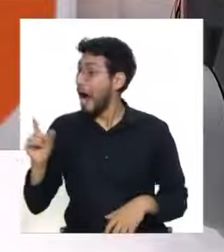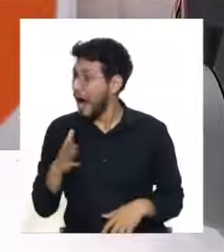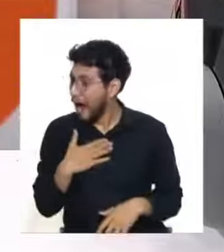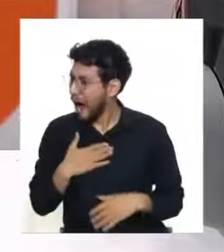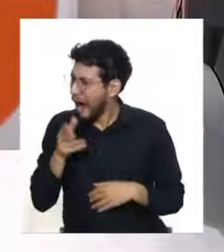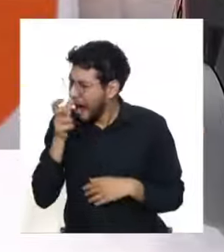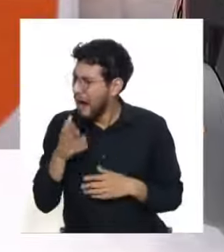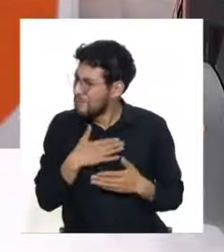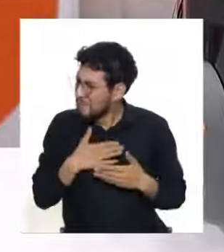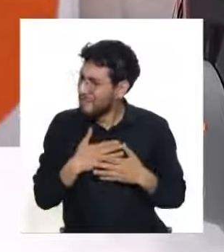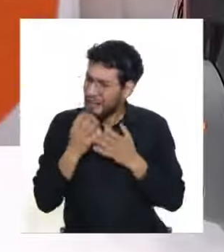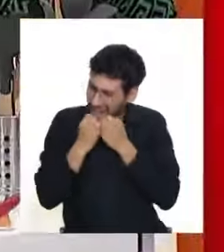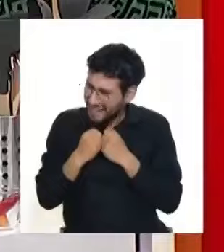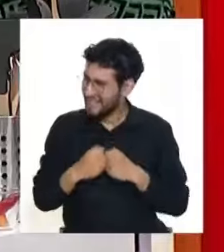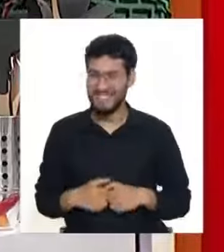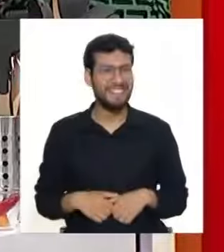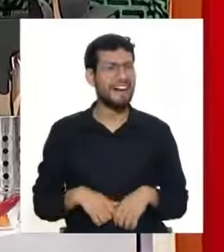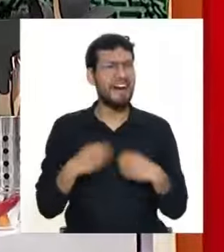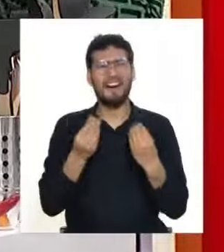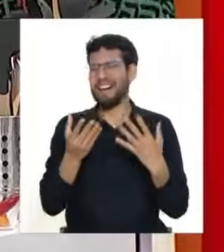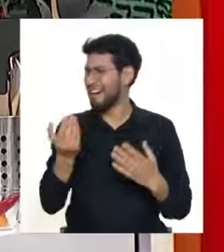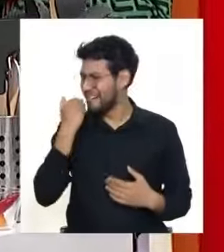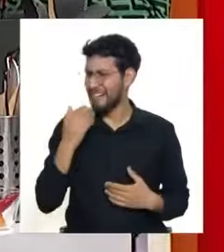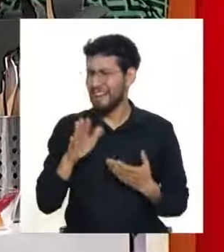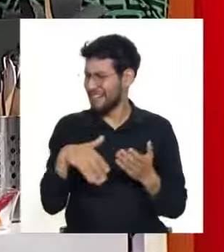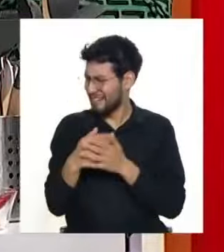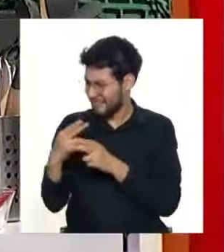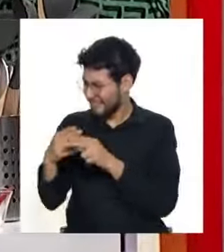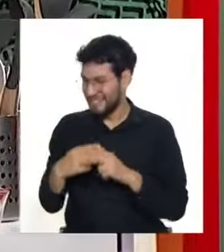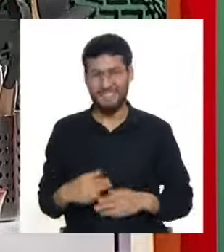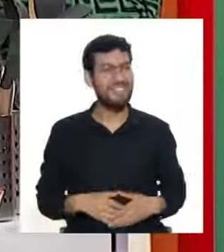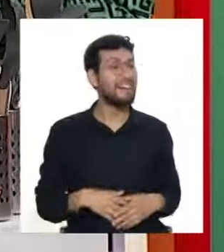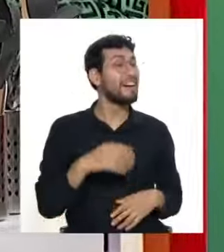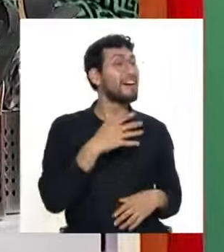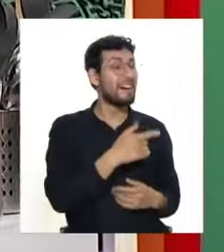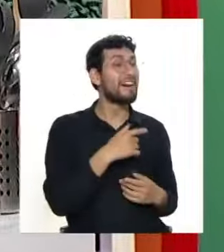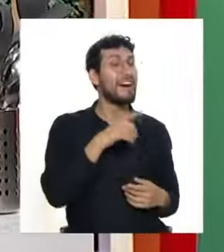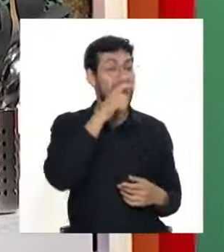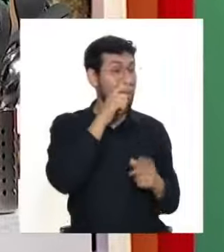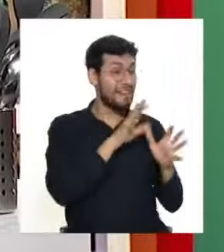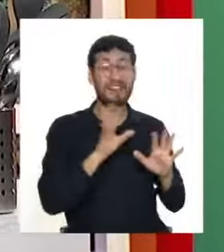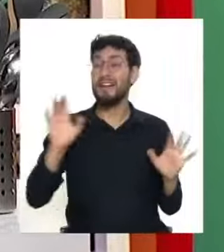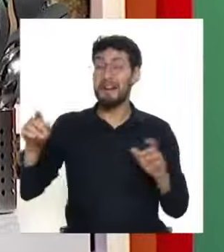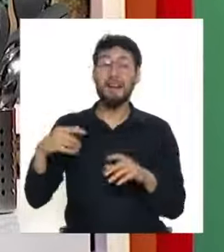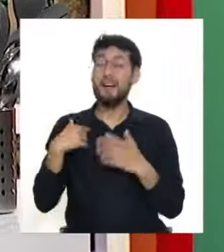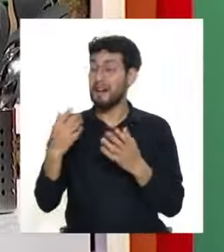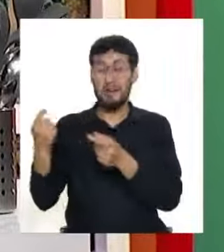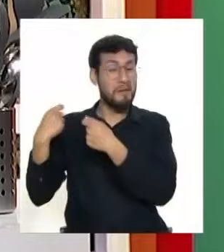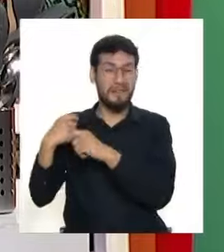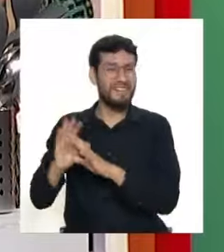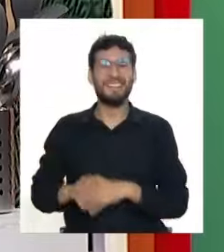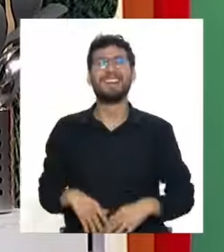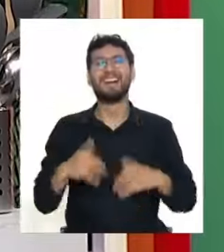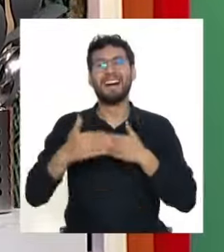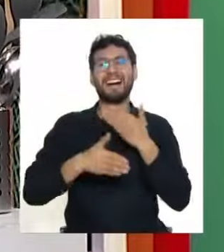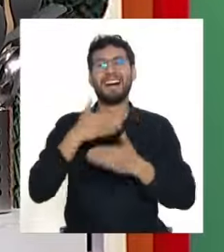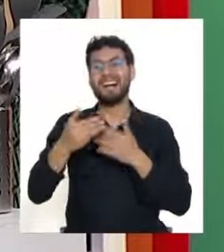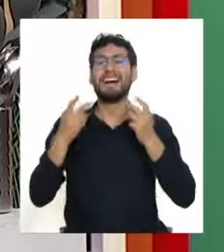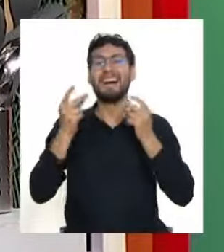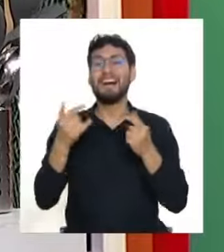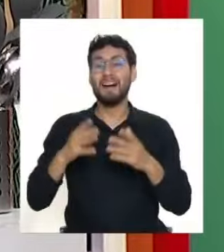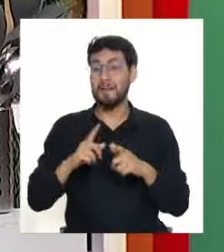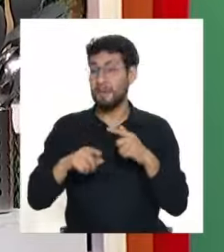Nicolasa! Por favor, ¿cómo te vas a comer? Todas tienen nombre. Oye, pero la hormiga potona es bien rica. Mientras que me tratan de convencer, nos vamos a un avance